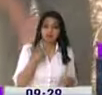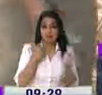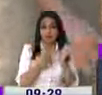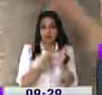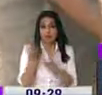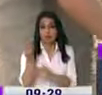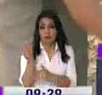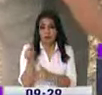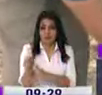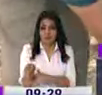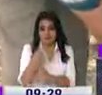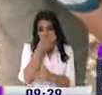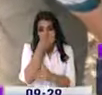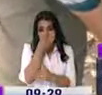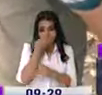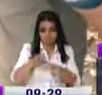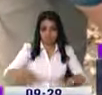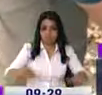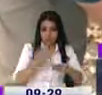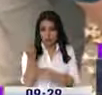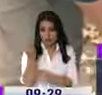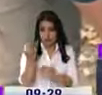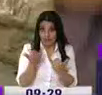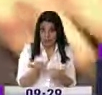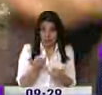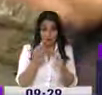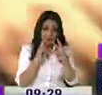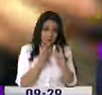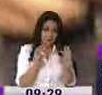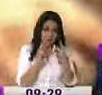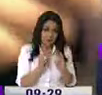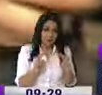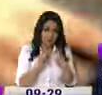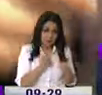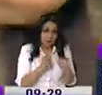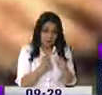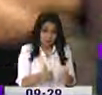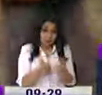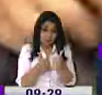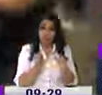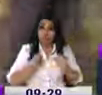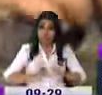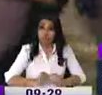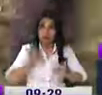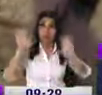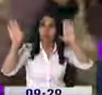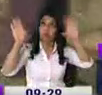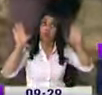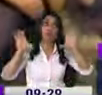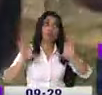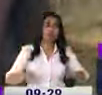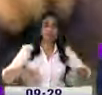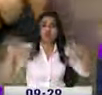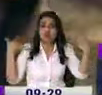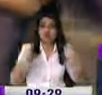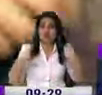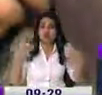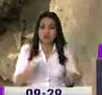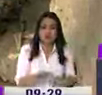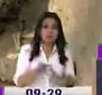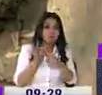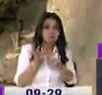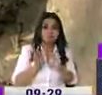estos jóvenes de aquí de San Jacinto logran una buena gestión, podemos hacer un museo in situ